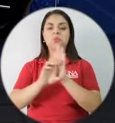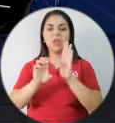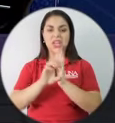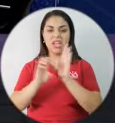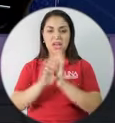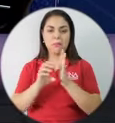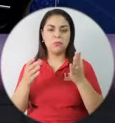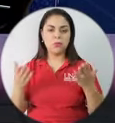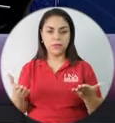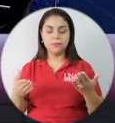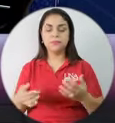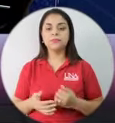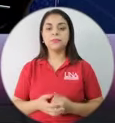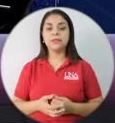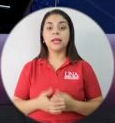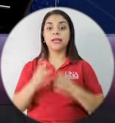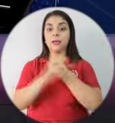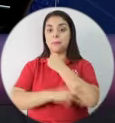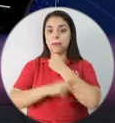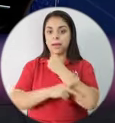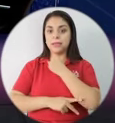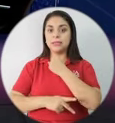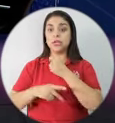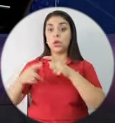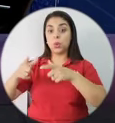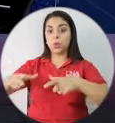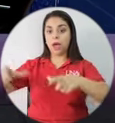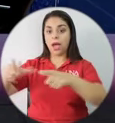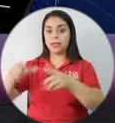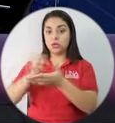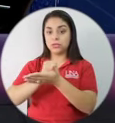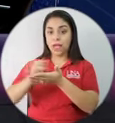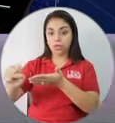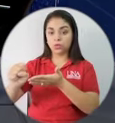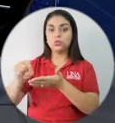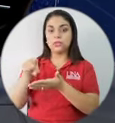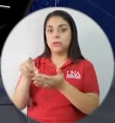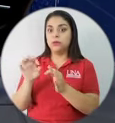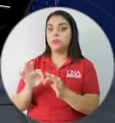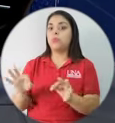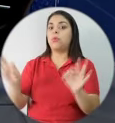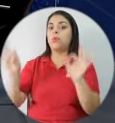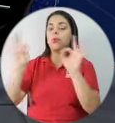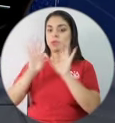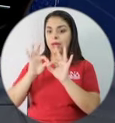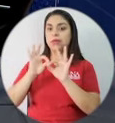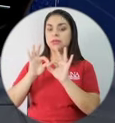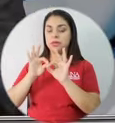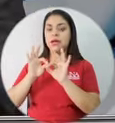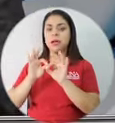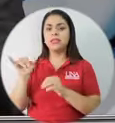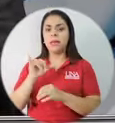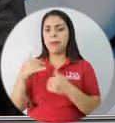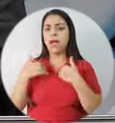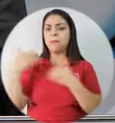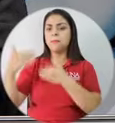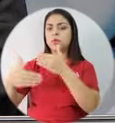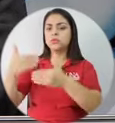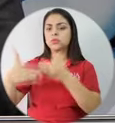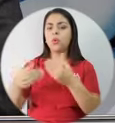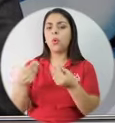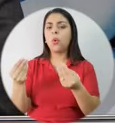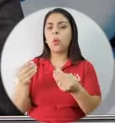de, en el país, la región de Los Santos tiene una alta relevancia, y hay procesos entonces de cómo